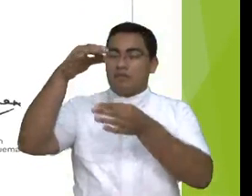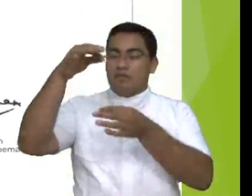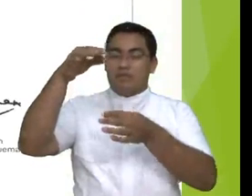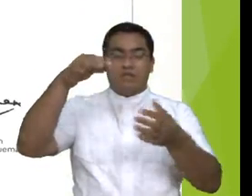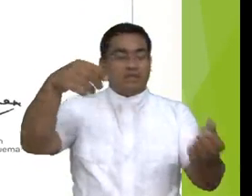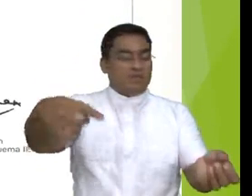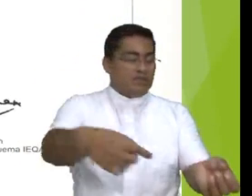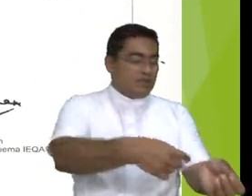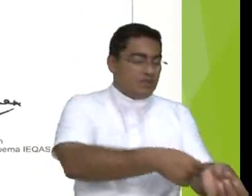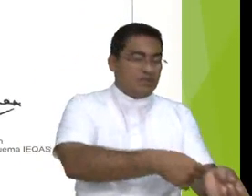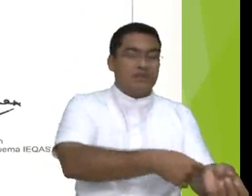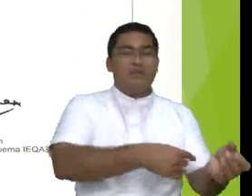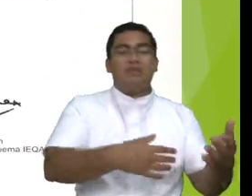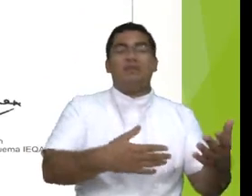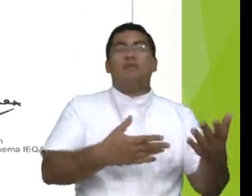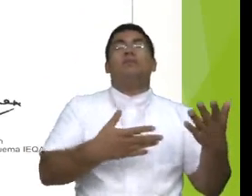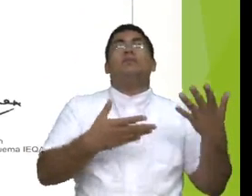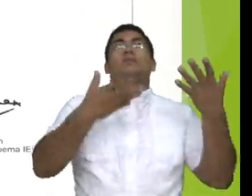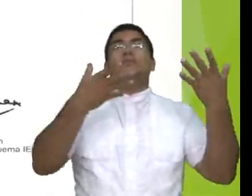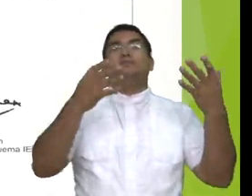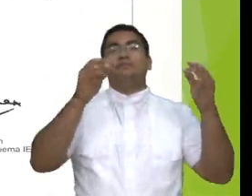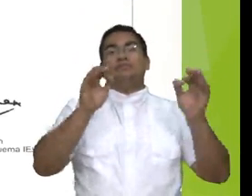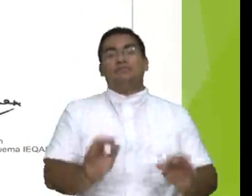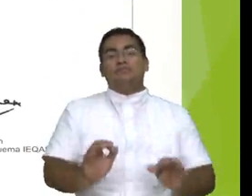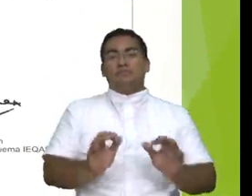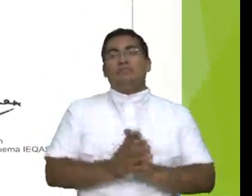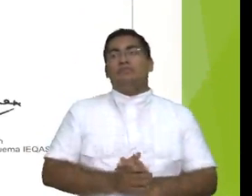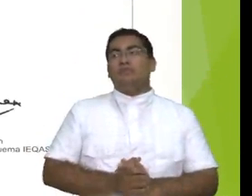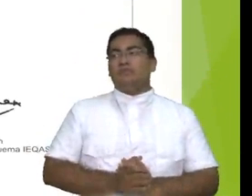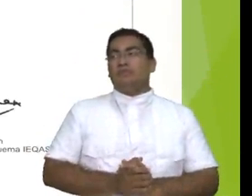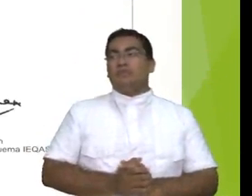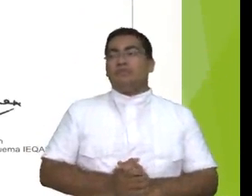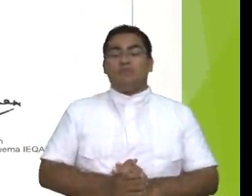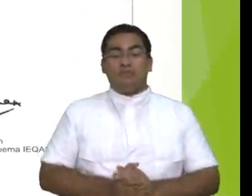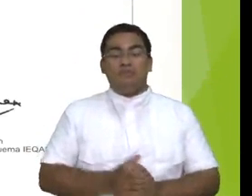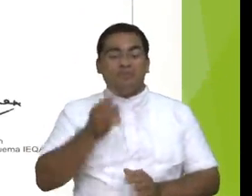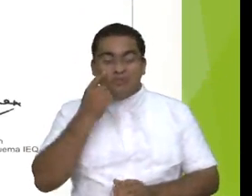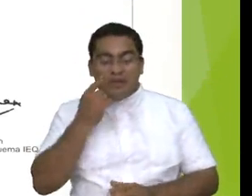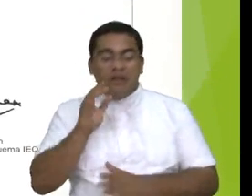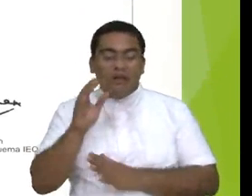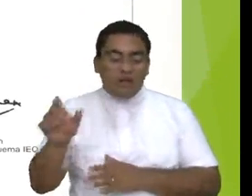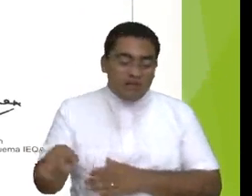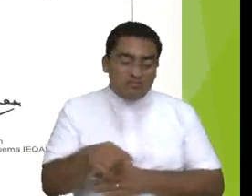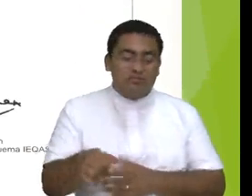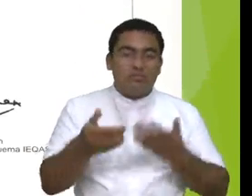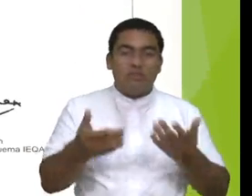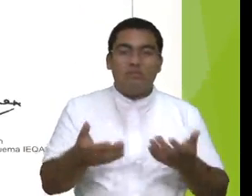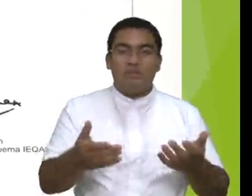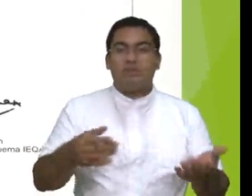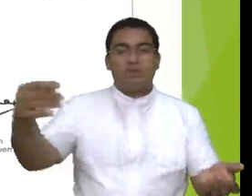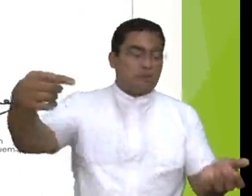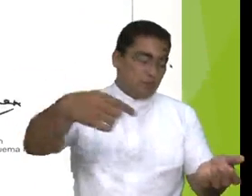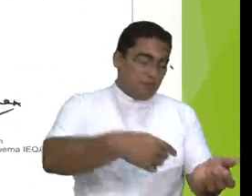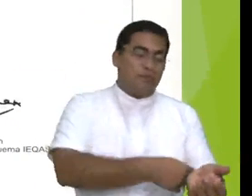poniendo según el tamaño de el peso de del paciente. En base al peso del paciente uno va calculando el número de crioprecipitados que va